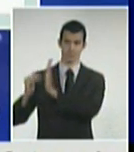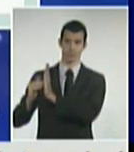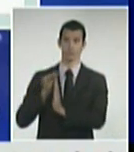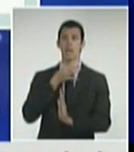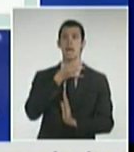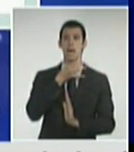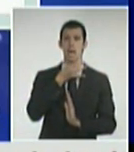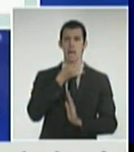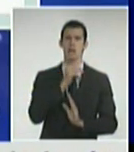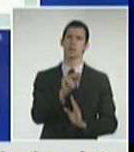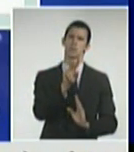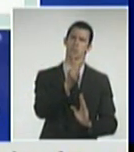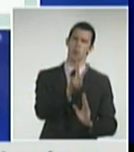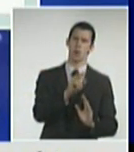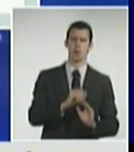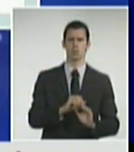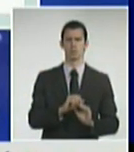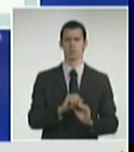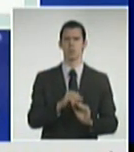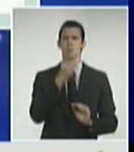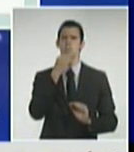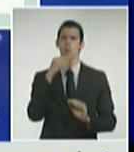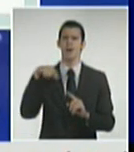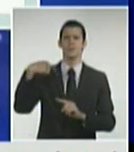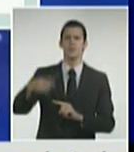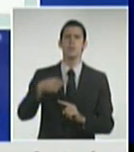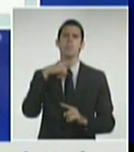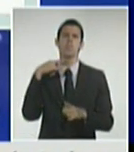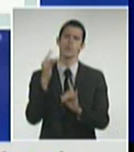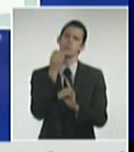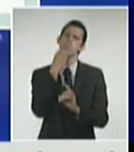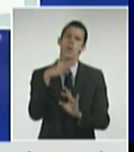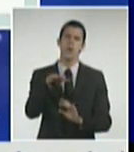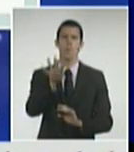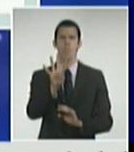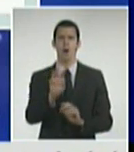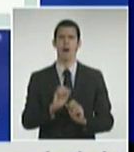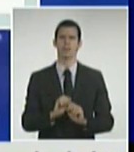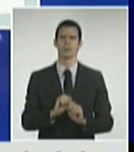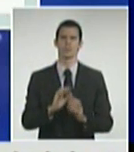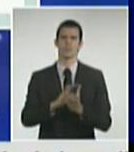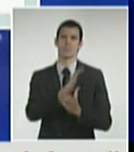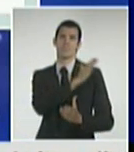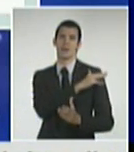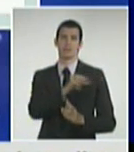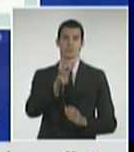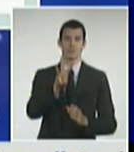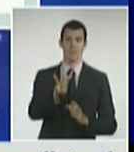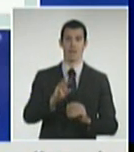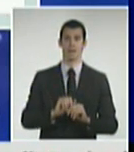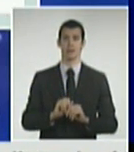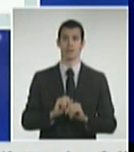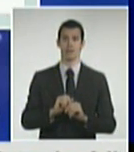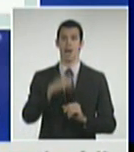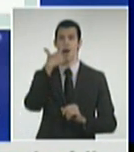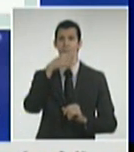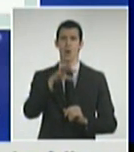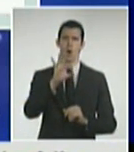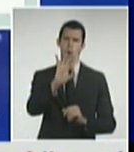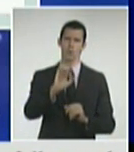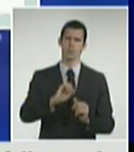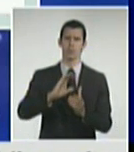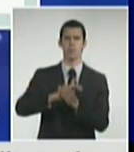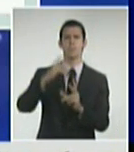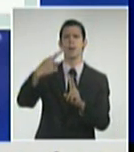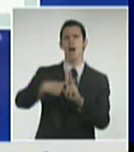4, después marzo 3, estamos hablando de fallecidos, abril 8, mayo 10, junio